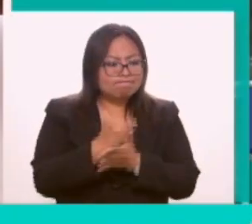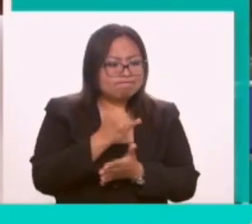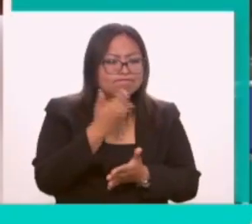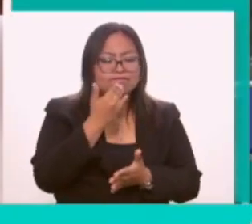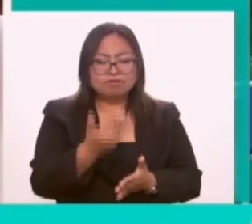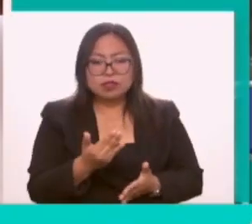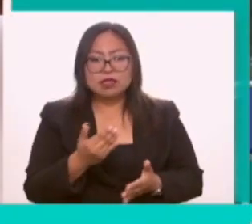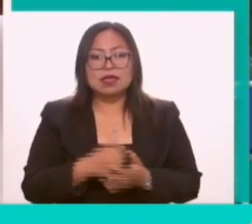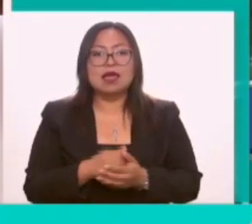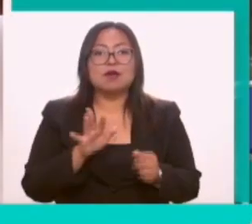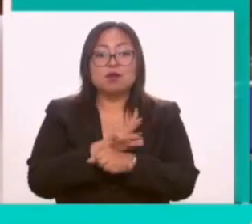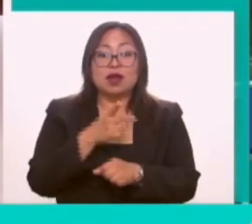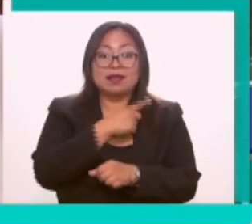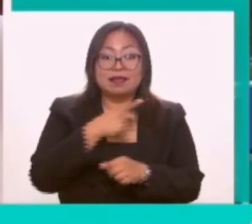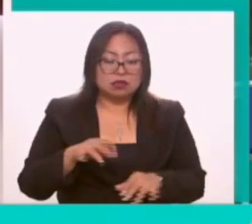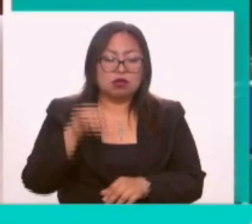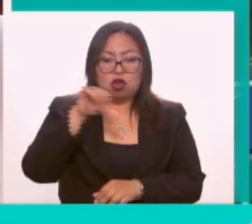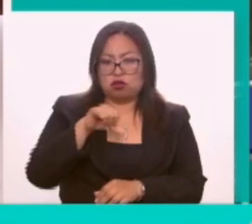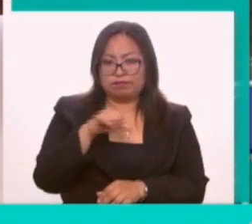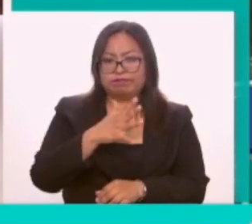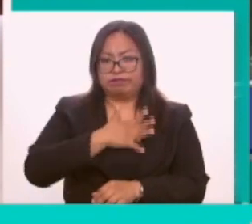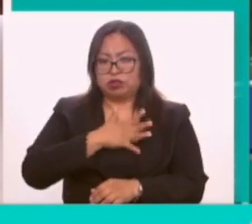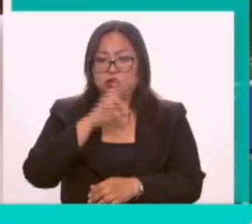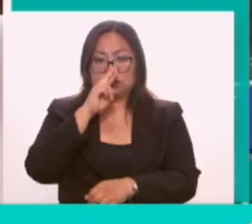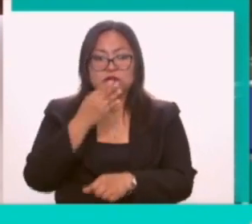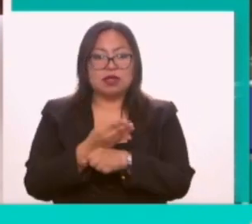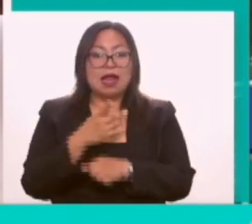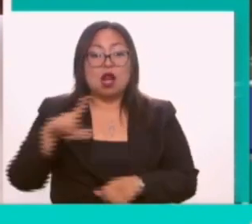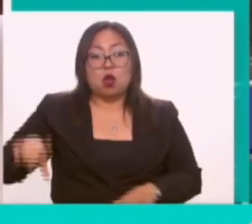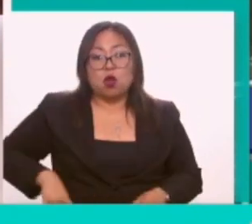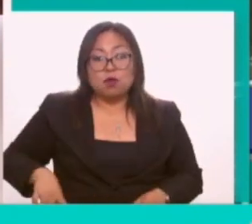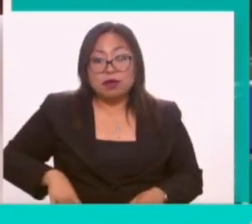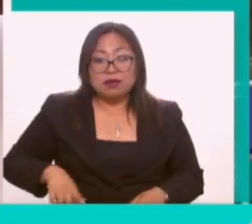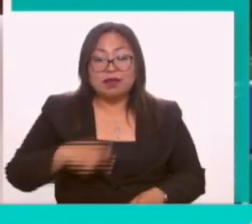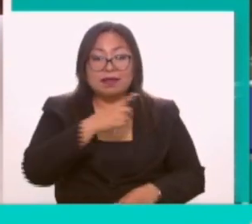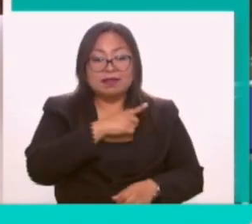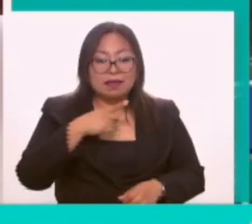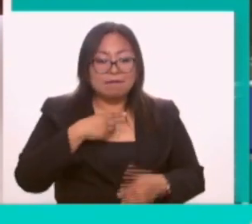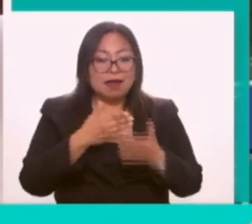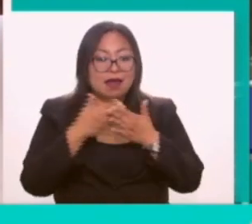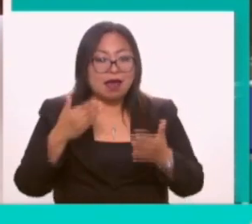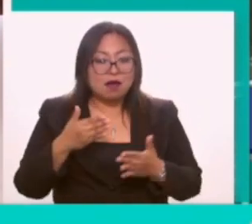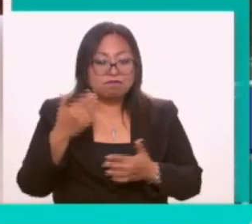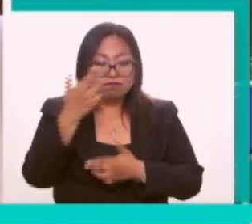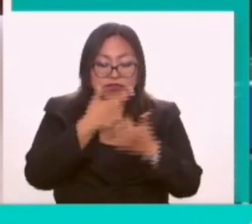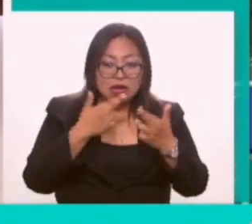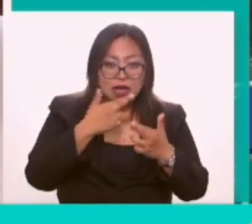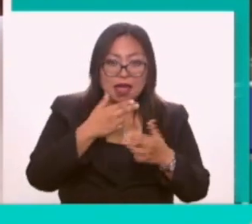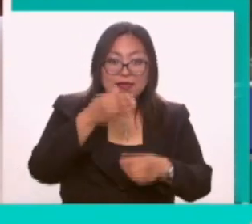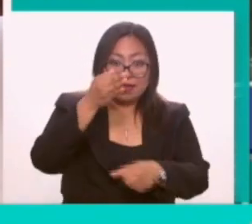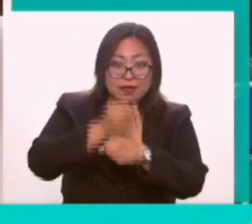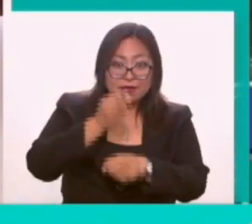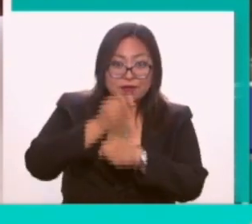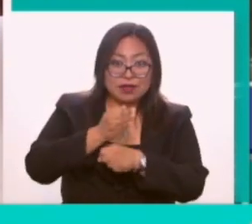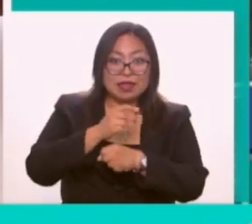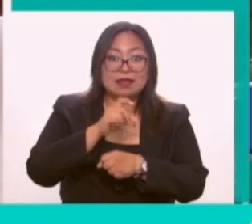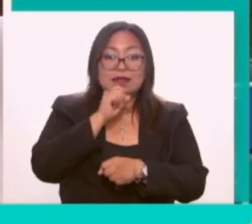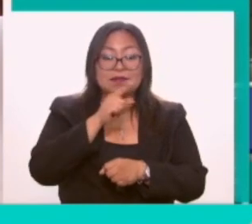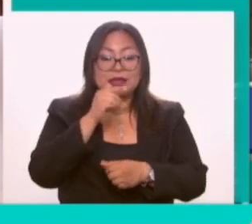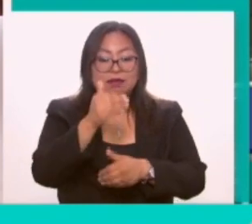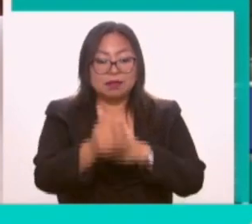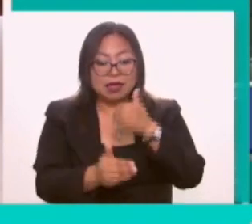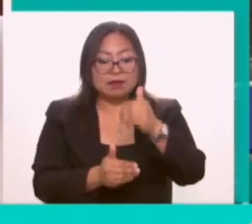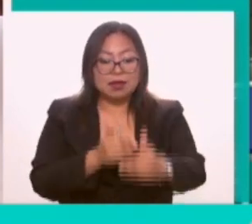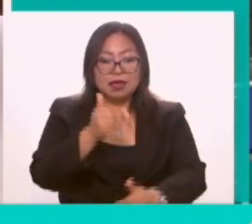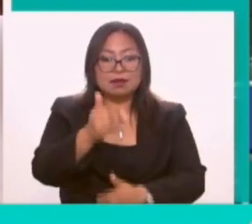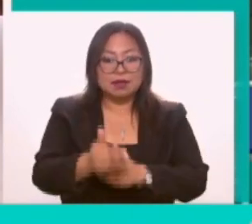través del ejercicio del derecho de acceso a la información, los gobiernos rinden cuentas no solamente sobre su actuar, sino también sobre los avances y los resultados